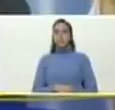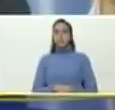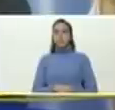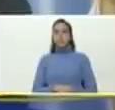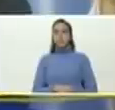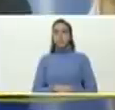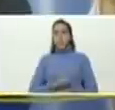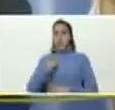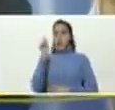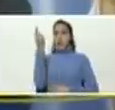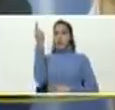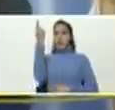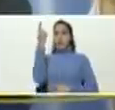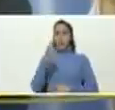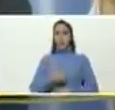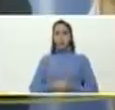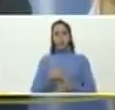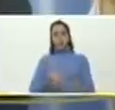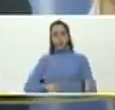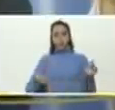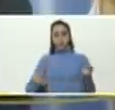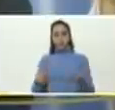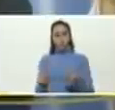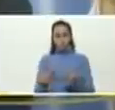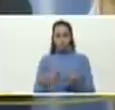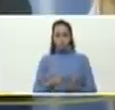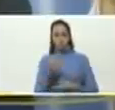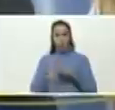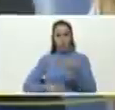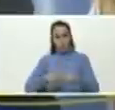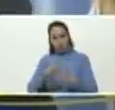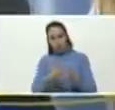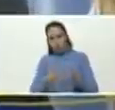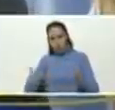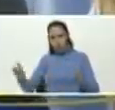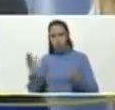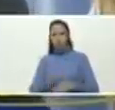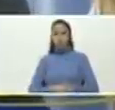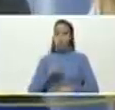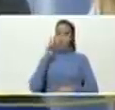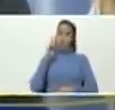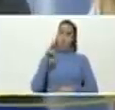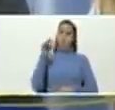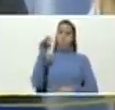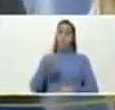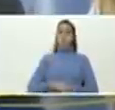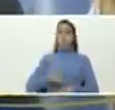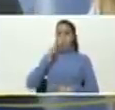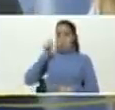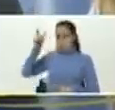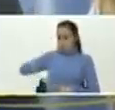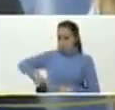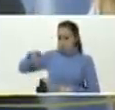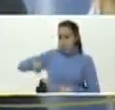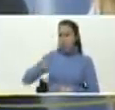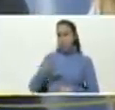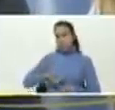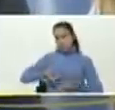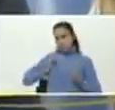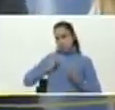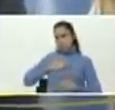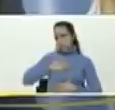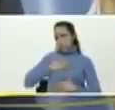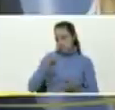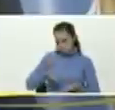Quizás es el primero de muchos documentos, así lo veo, fiscal, si usted me lo permite, con